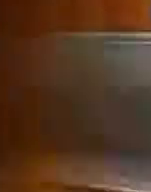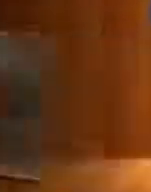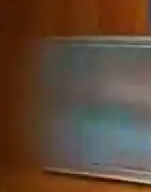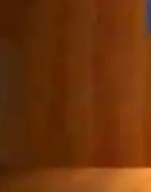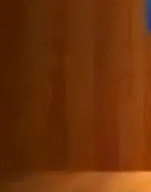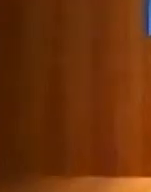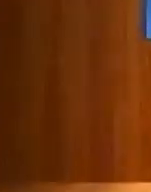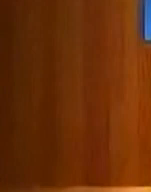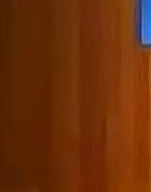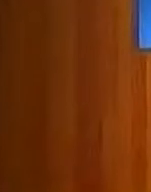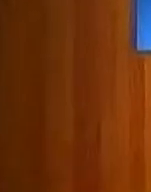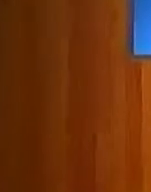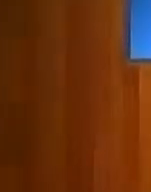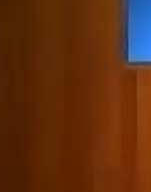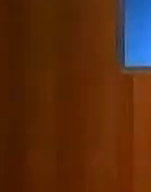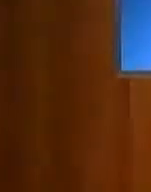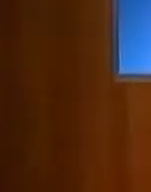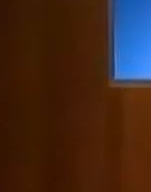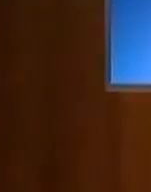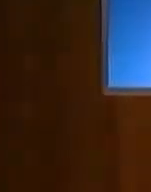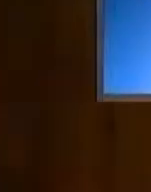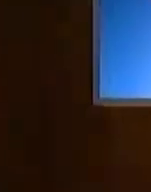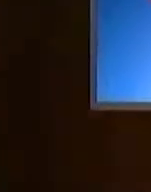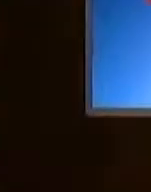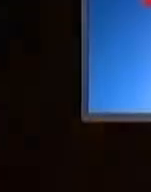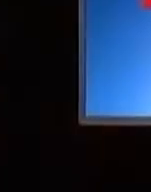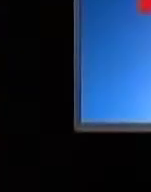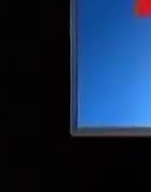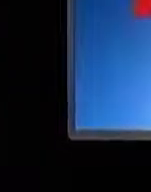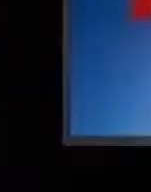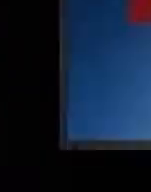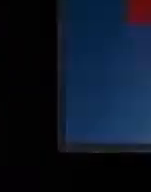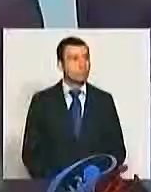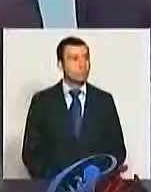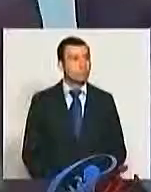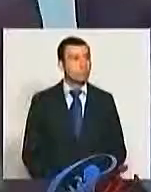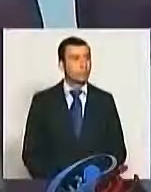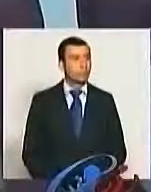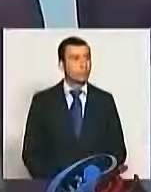Manimés, puntos de luz en Manizales y Pereira.